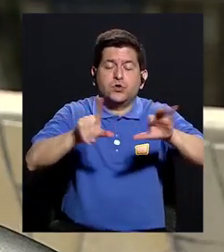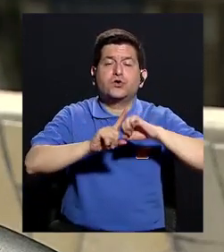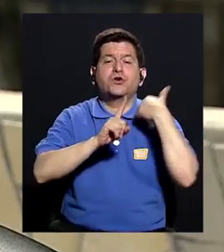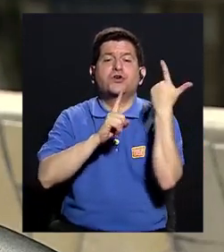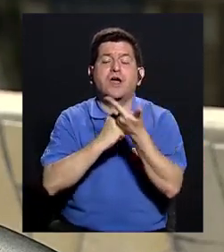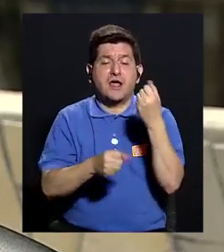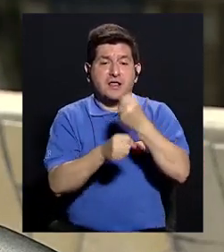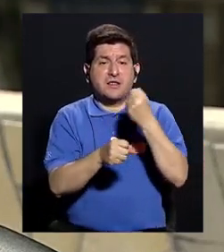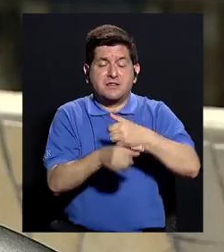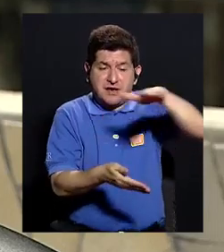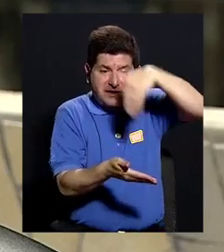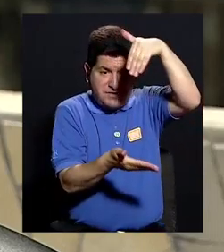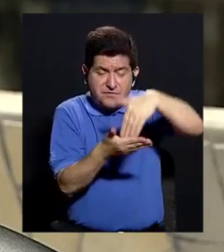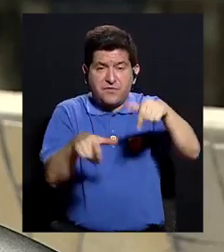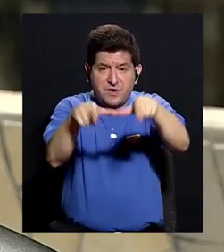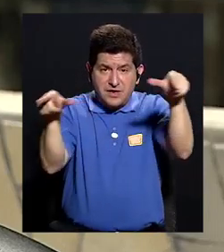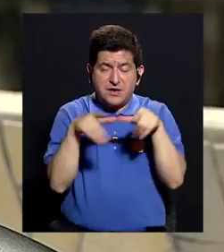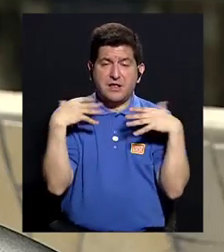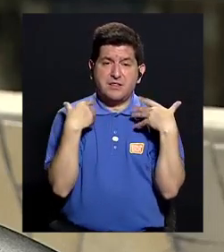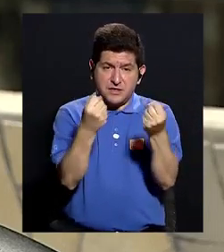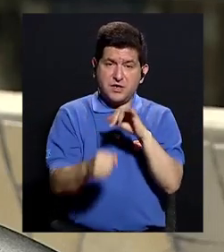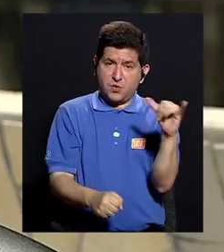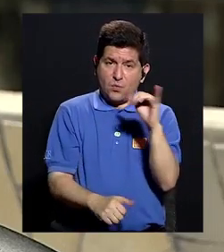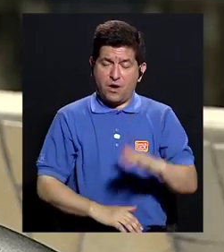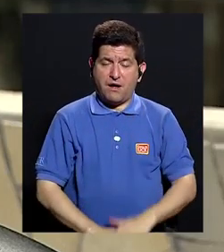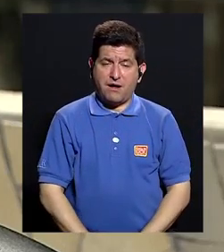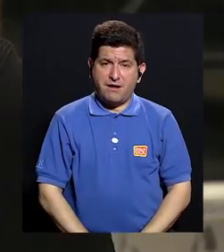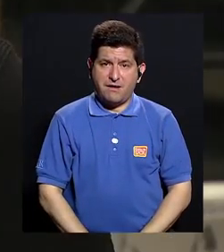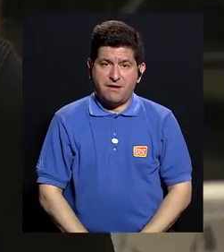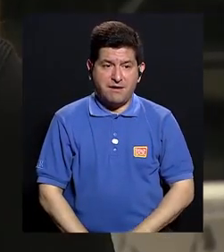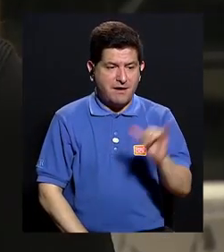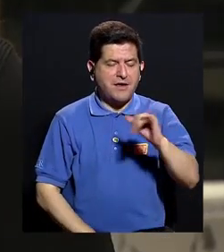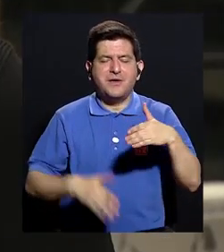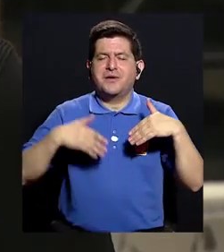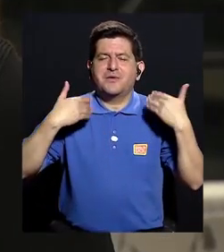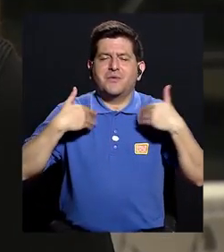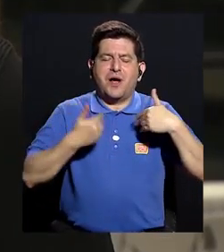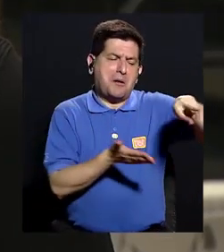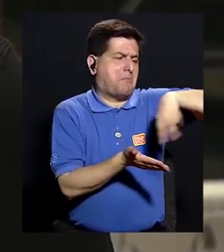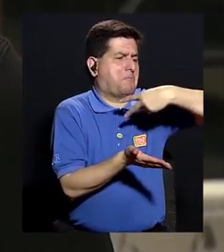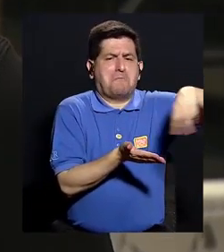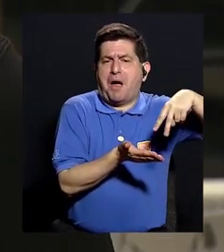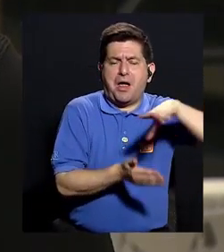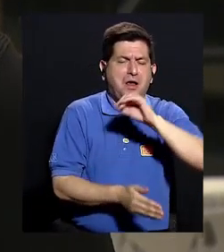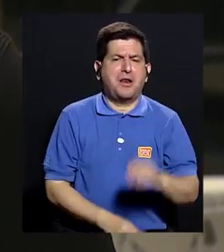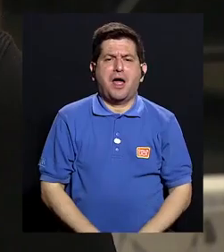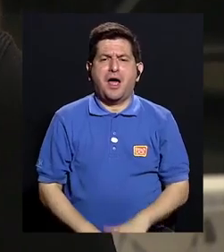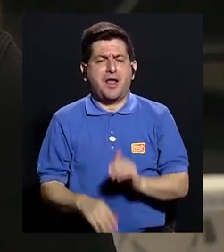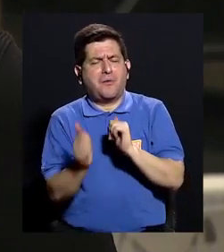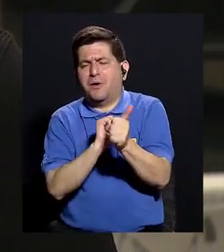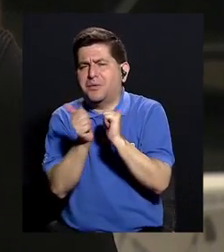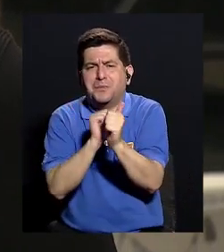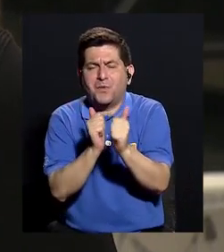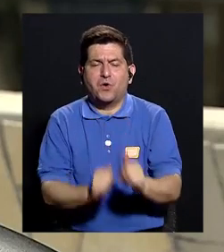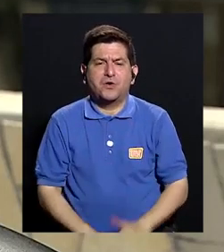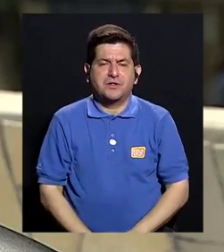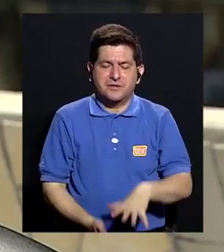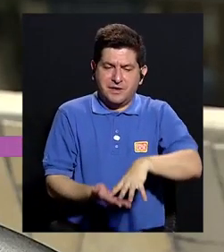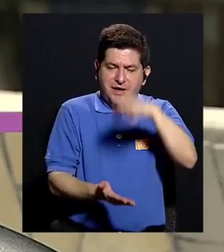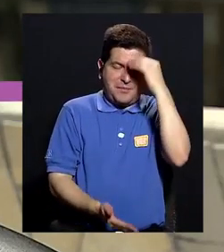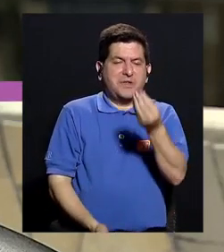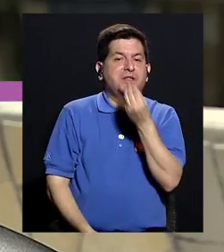sociales, es una tarea central de los establecimientos de salud también. Y también la alegría de bailar, la alegría de hacer un ejercicio,